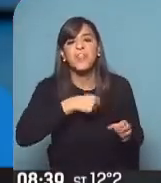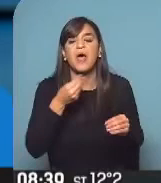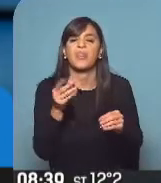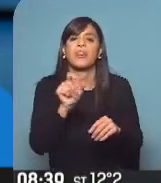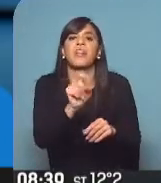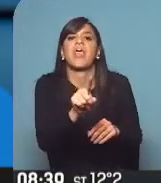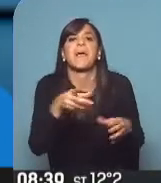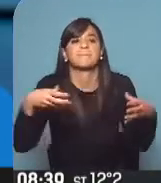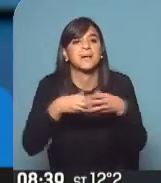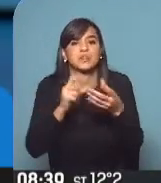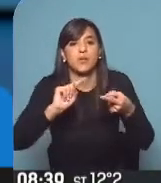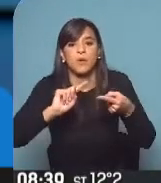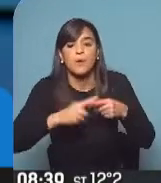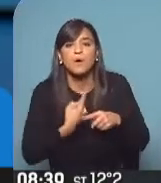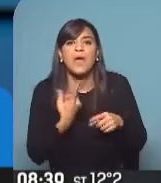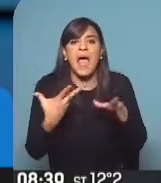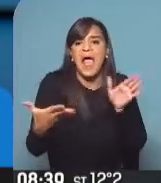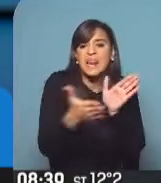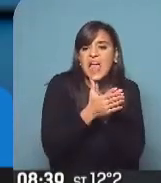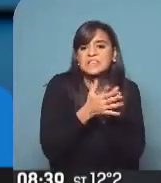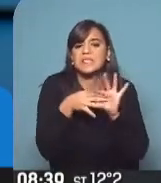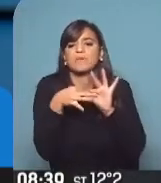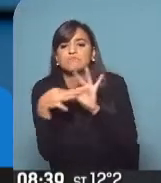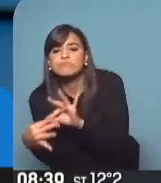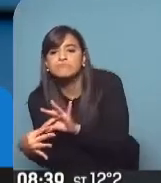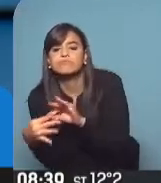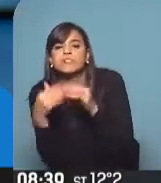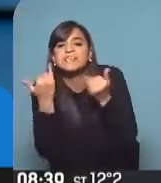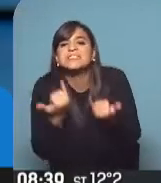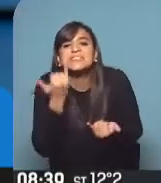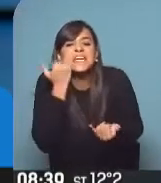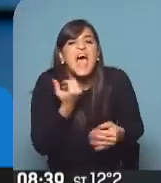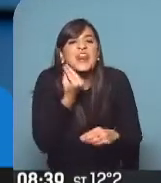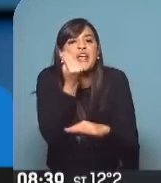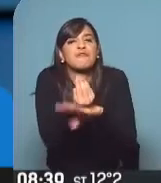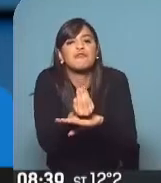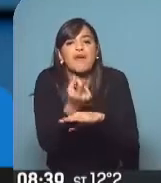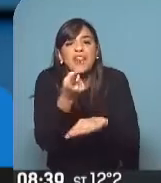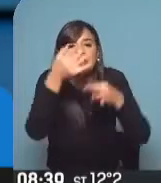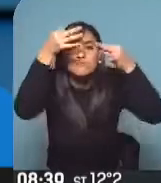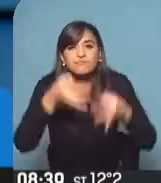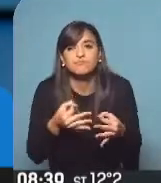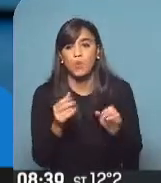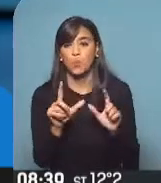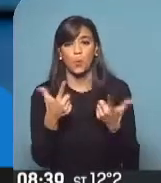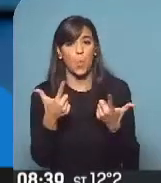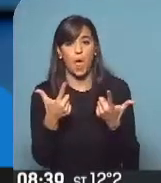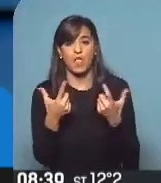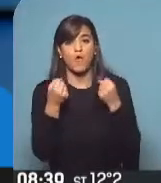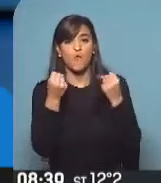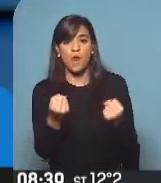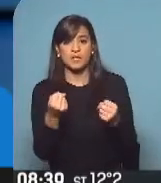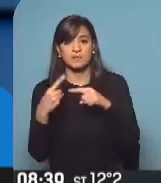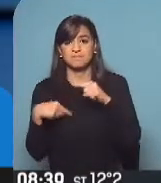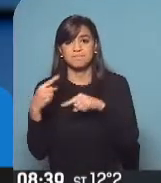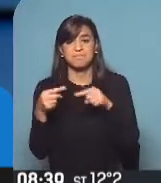políticos que hacen alianzas coaliciones que ya no hay referentes concretos de las fuerzas tradicionales de